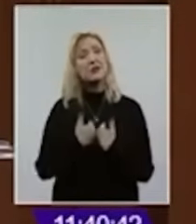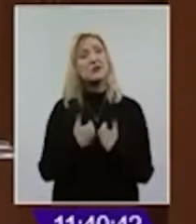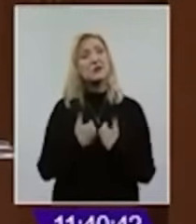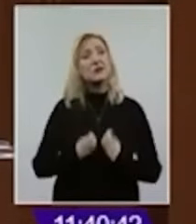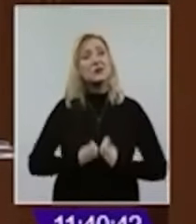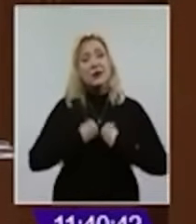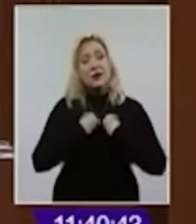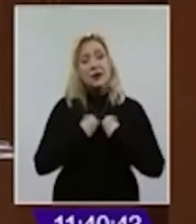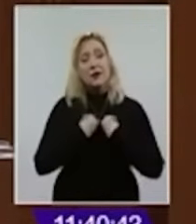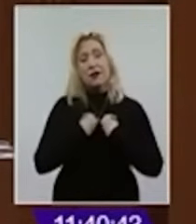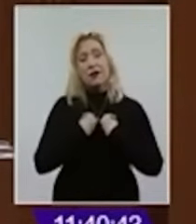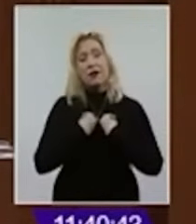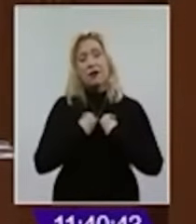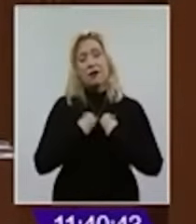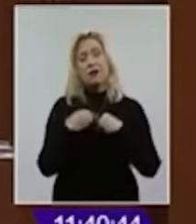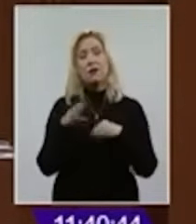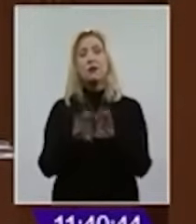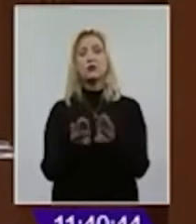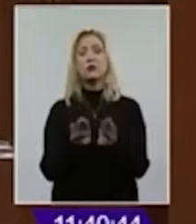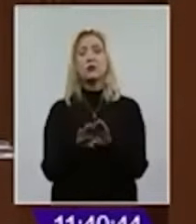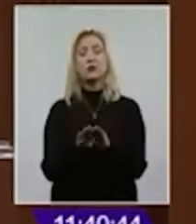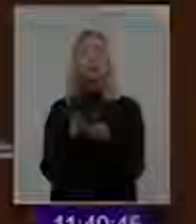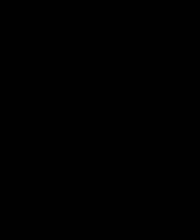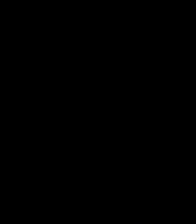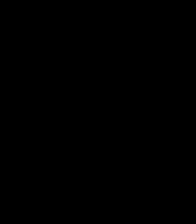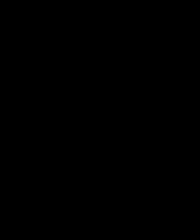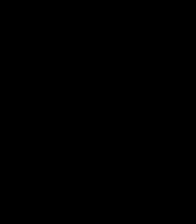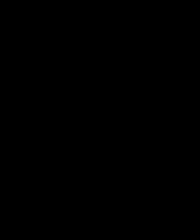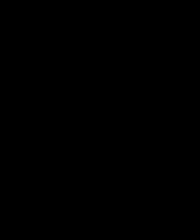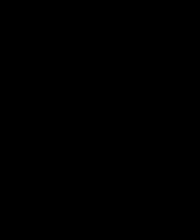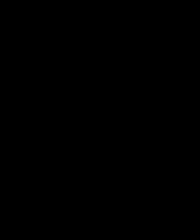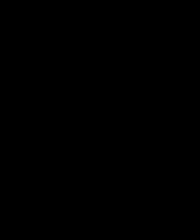el acceso a estos derechos sociales.